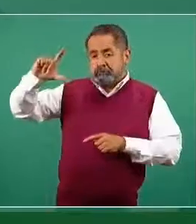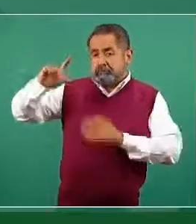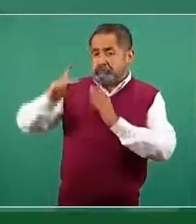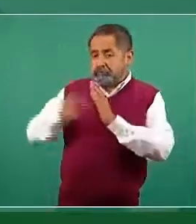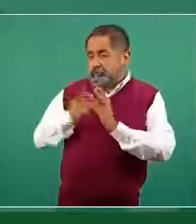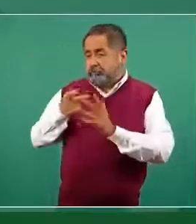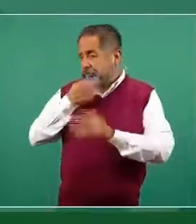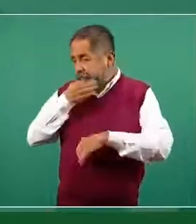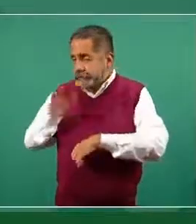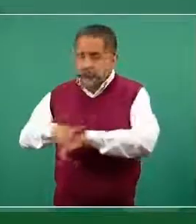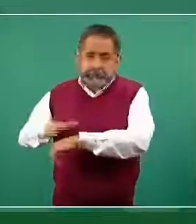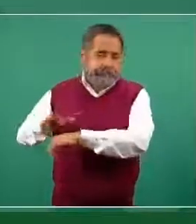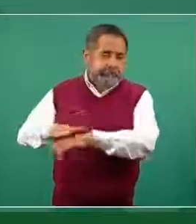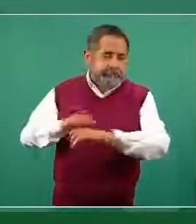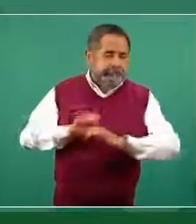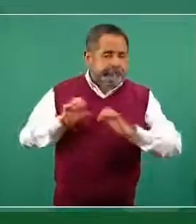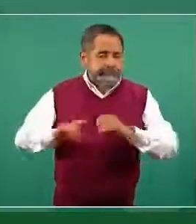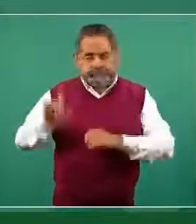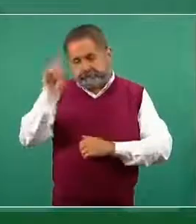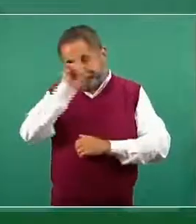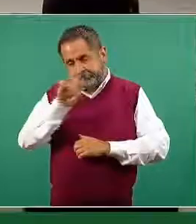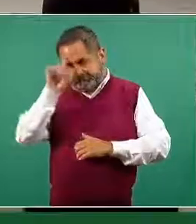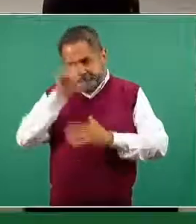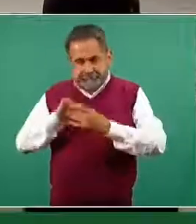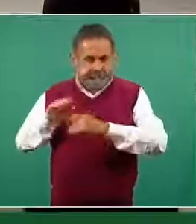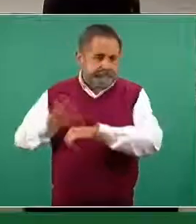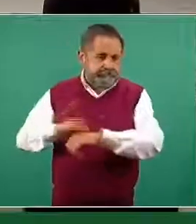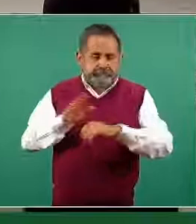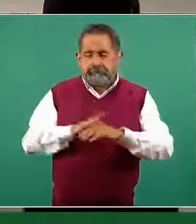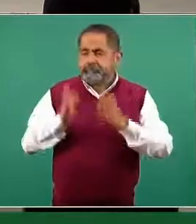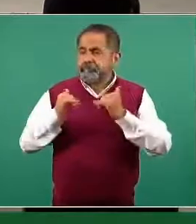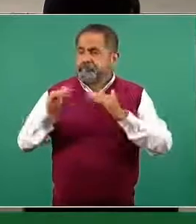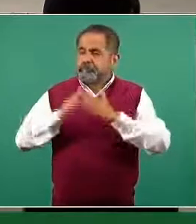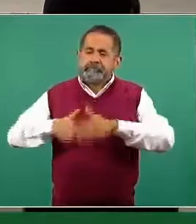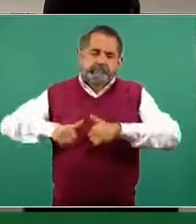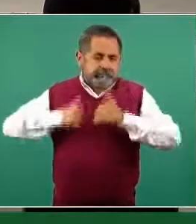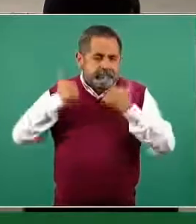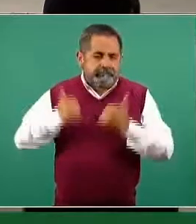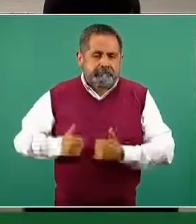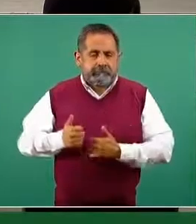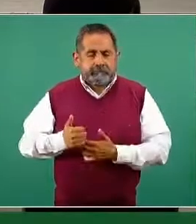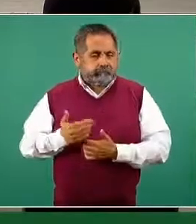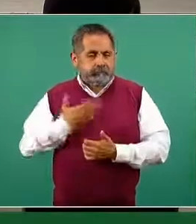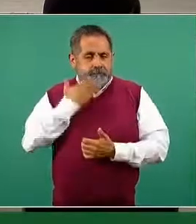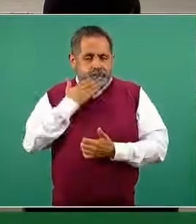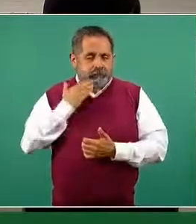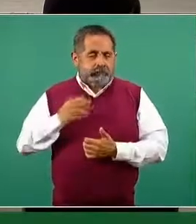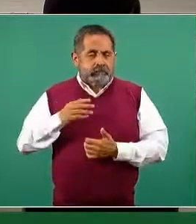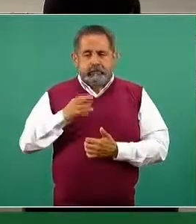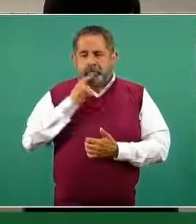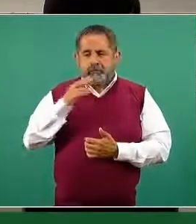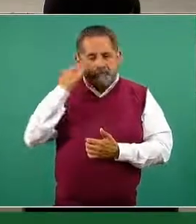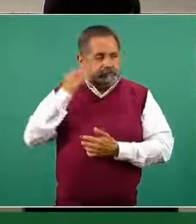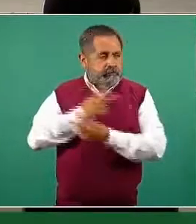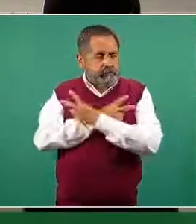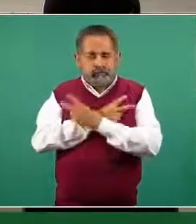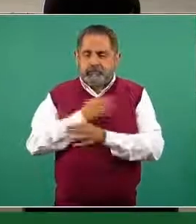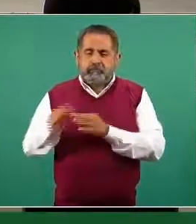las recomendaciones de quedarse en casa en ese periodo